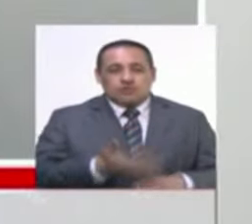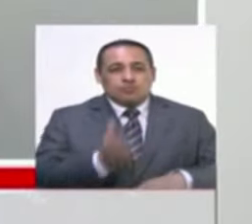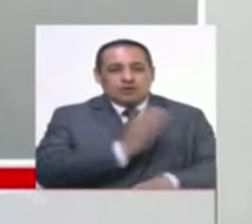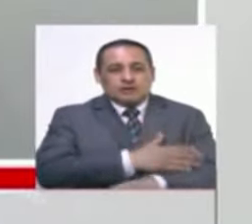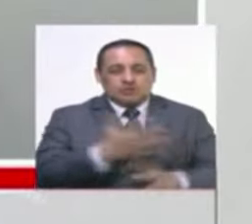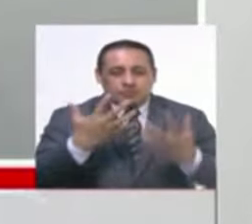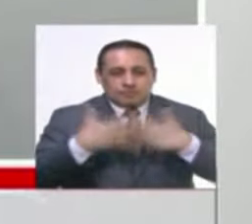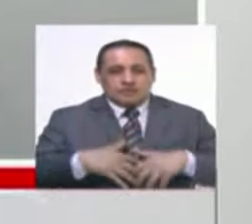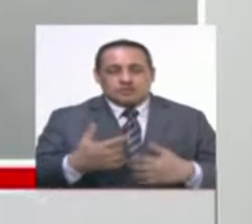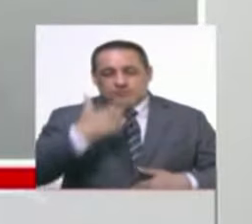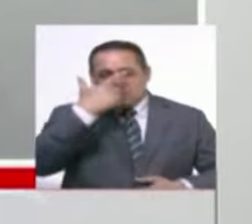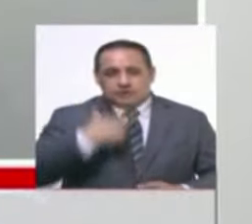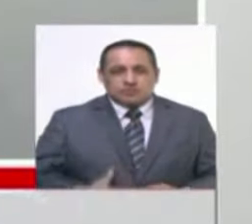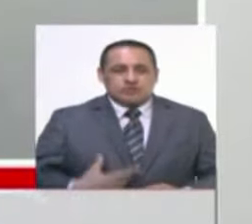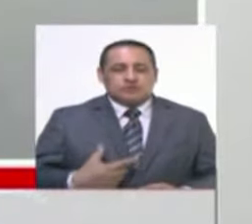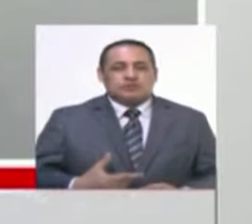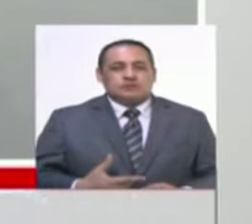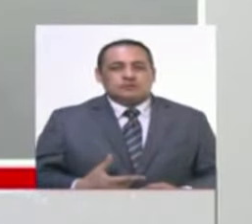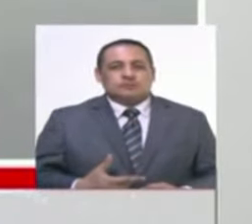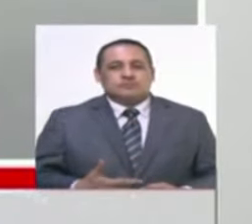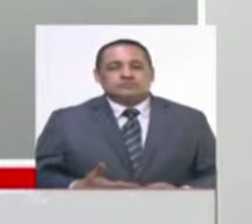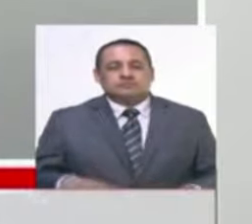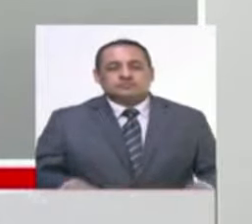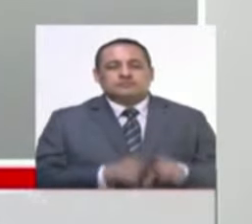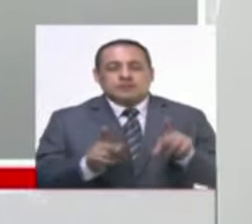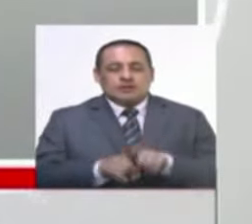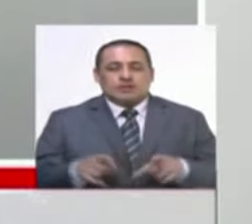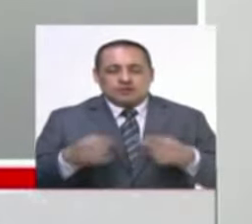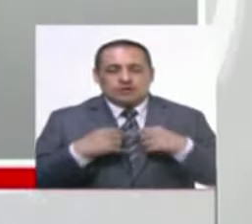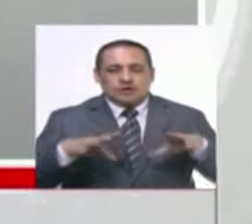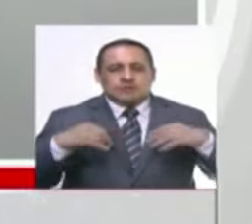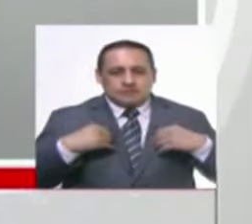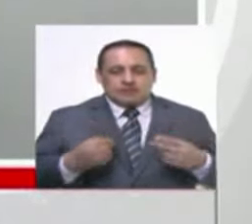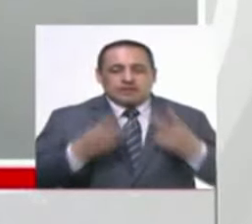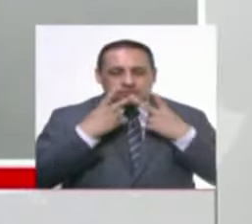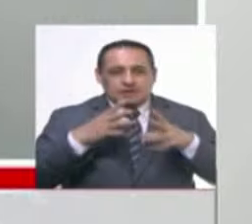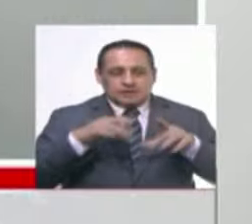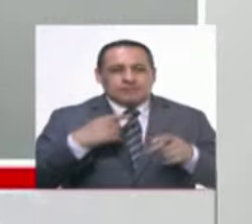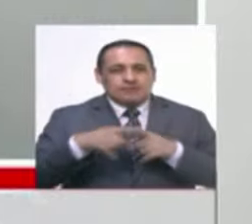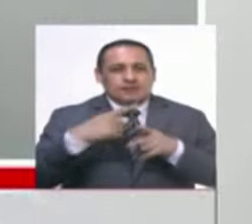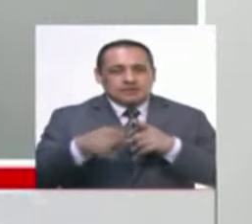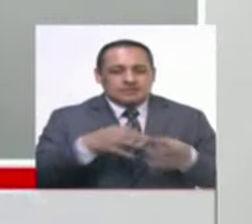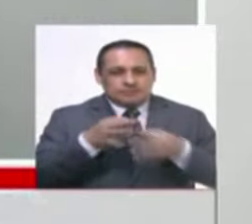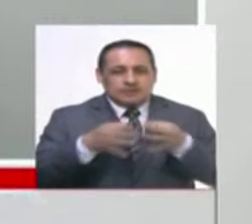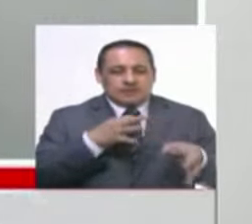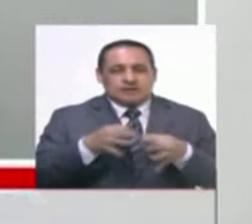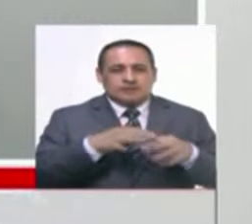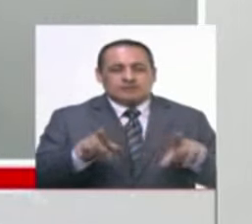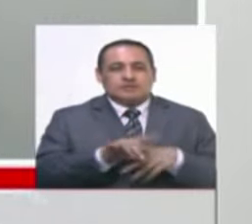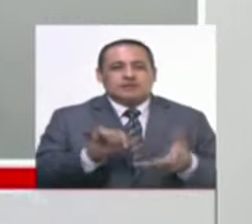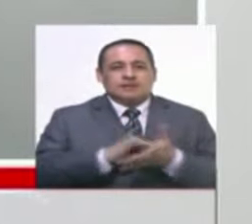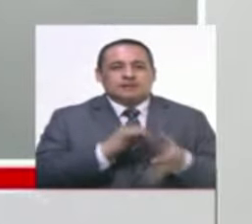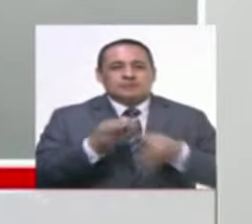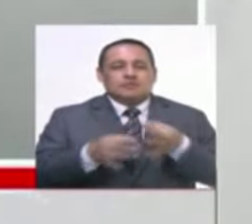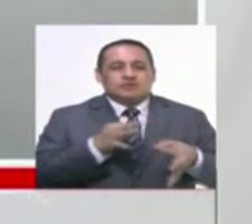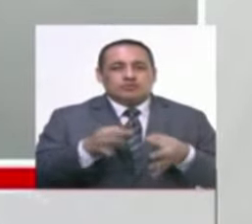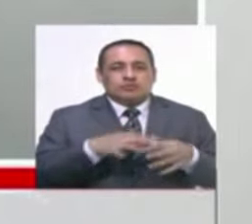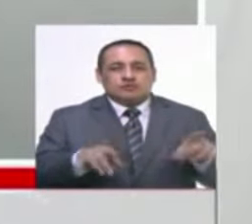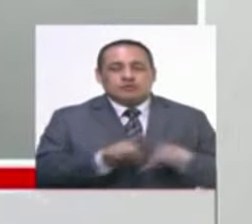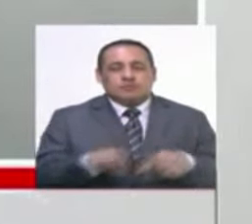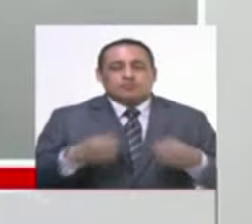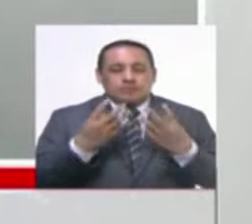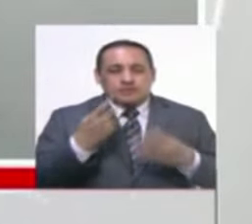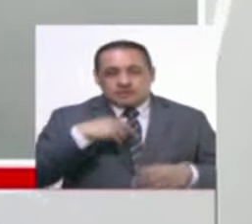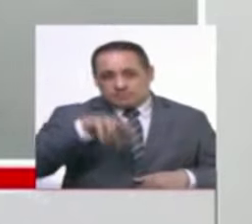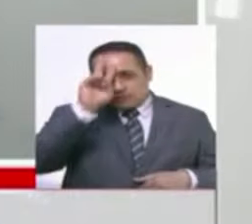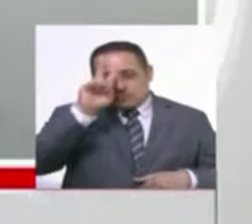empresario, como persona, lo sabré aceptar y lo sabré admitir. Como lo repito, por el bien del